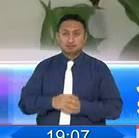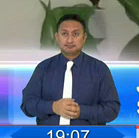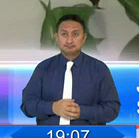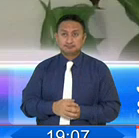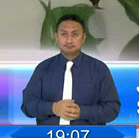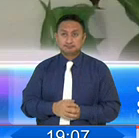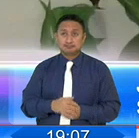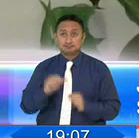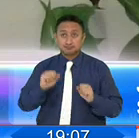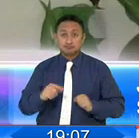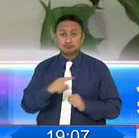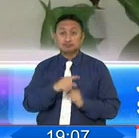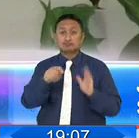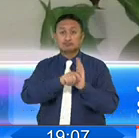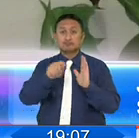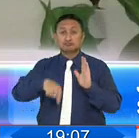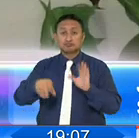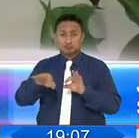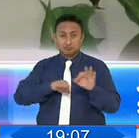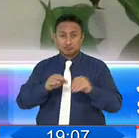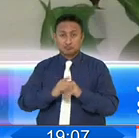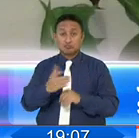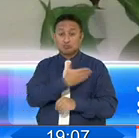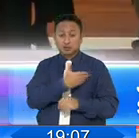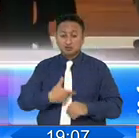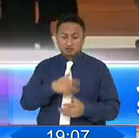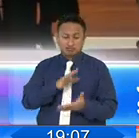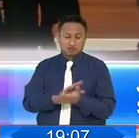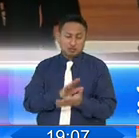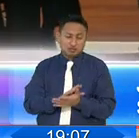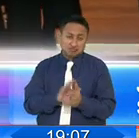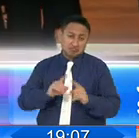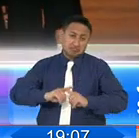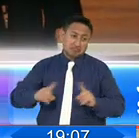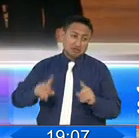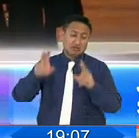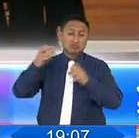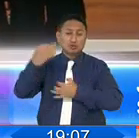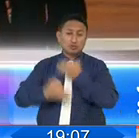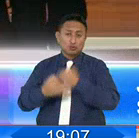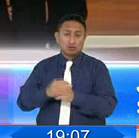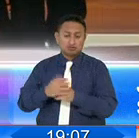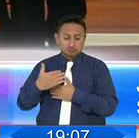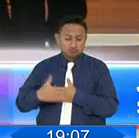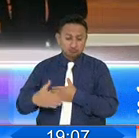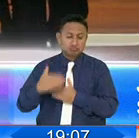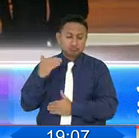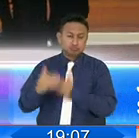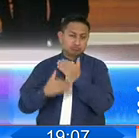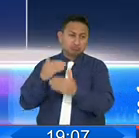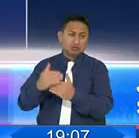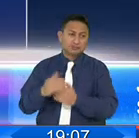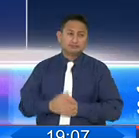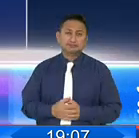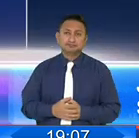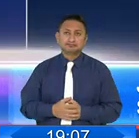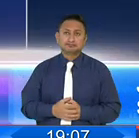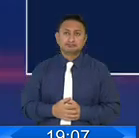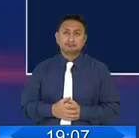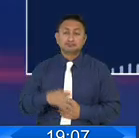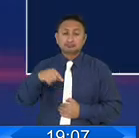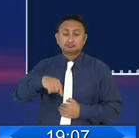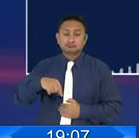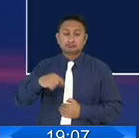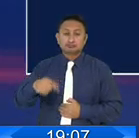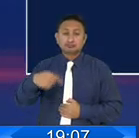todo lo argumentado, su defensa explica que el mandatario está tranquilo, sin embargo, desde lo jurídico se continuará con los procesos subsiguientes. Vamos a presentar en